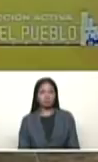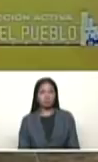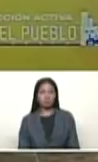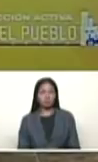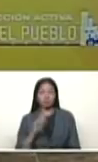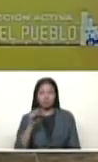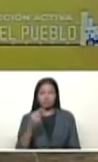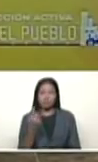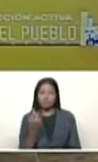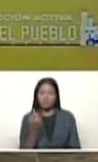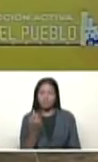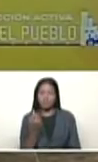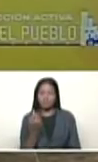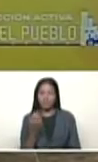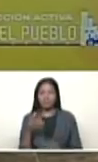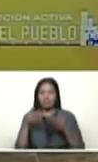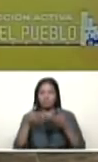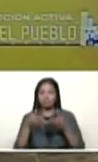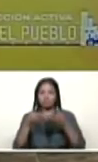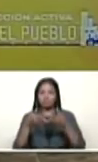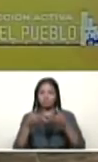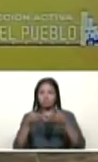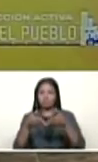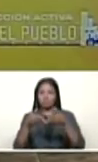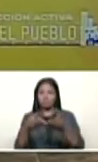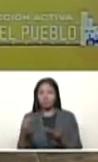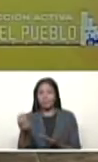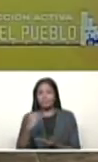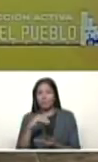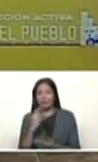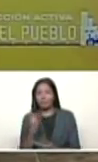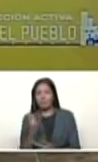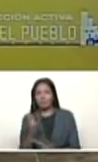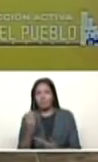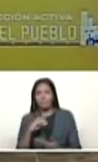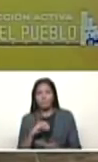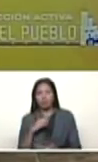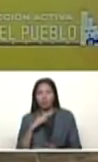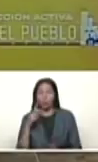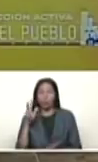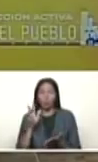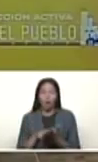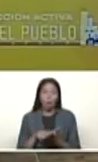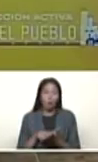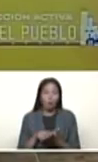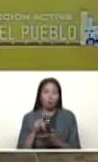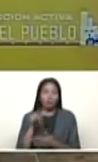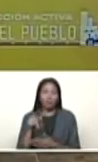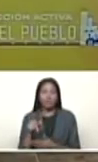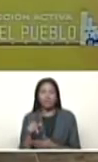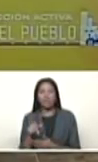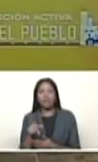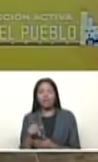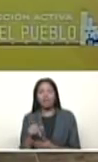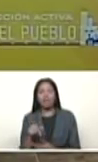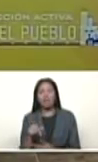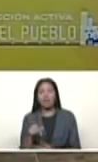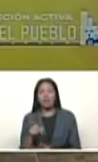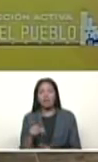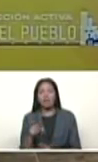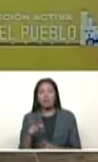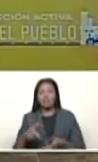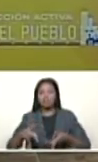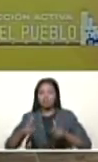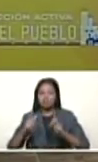hace falta embarcaciones. Sí, señor. Bueno, yo estoy aprobando los recursos aquí y que se cumpla